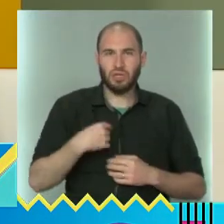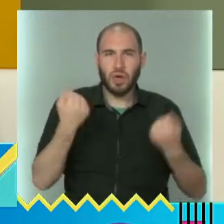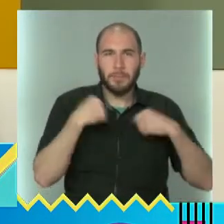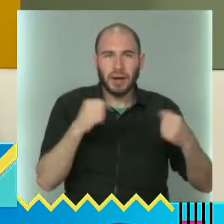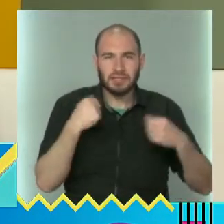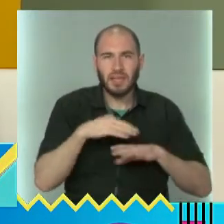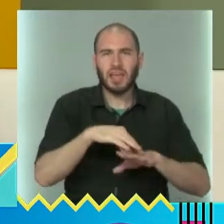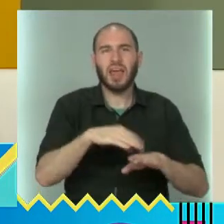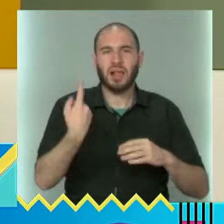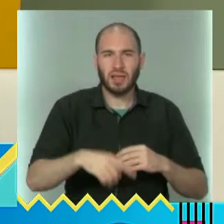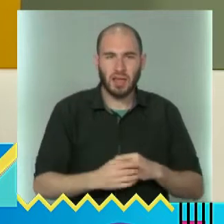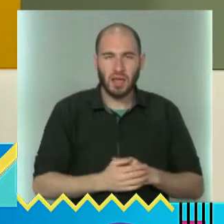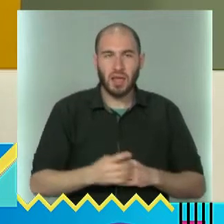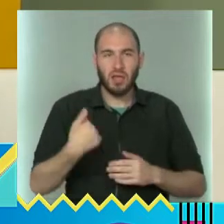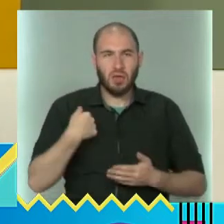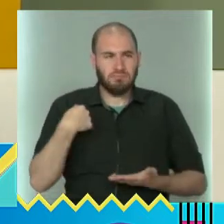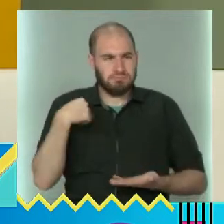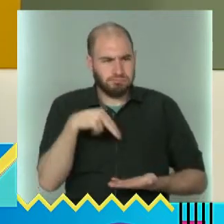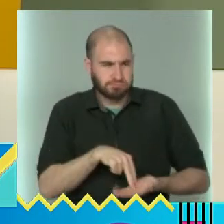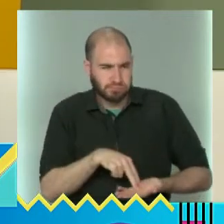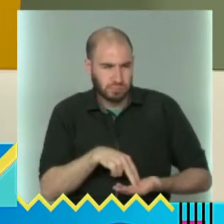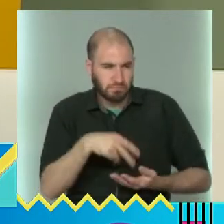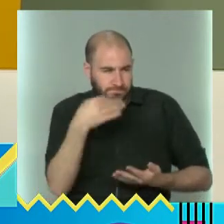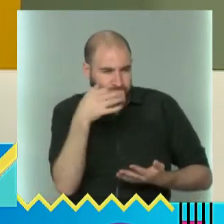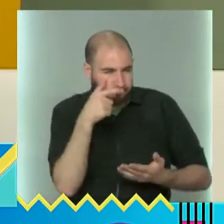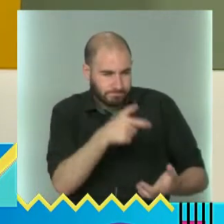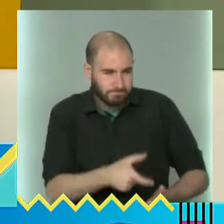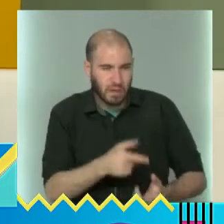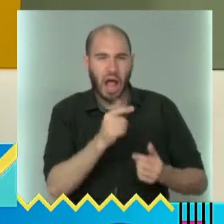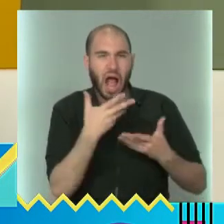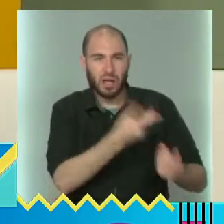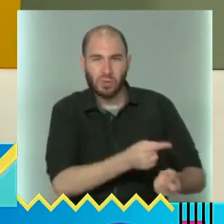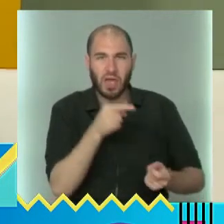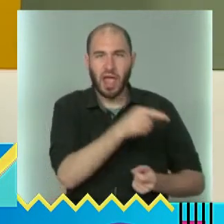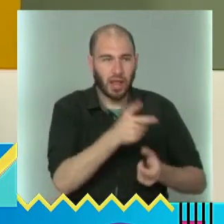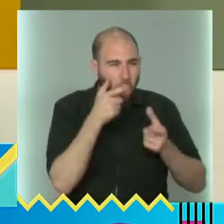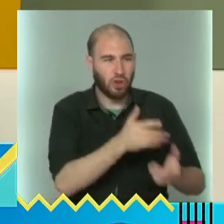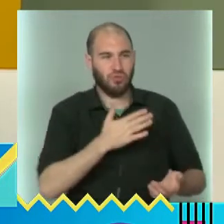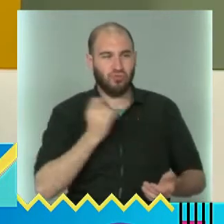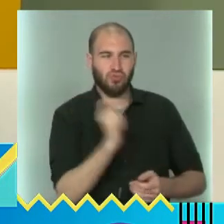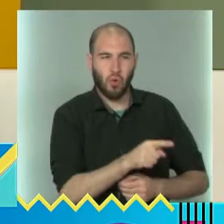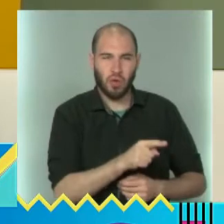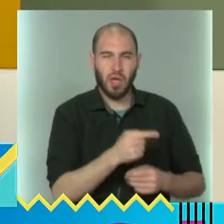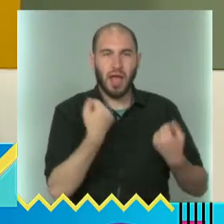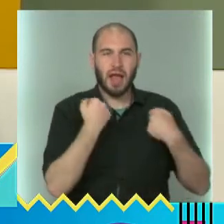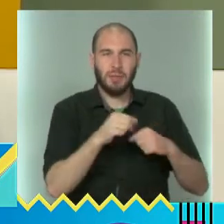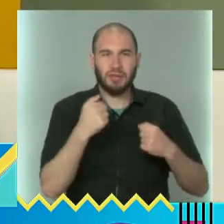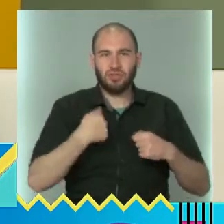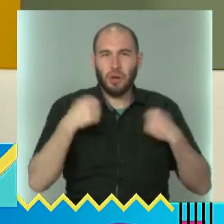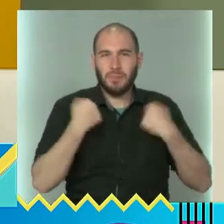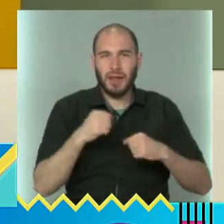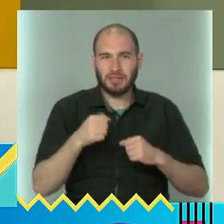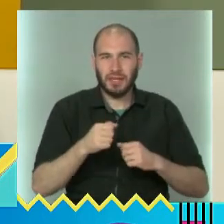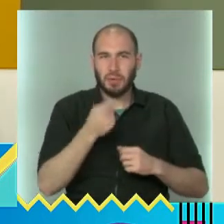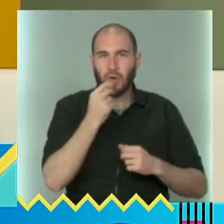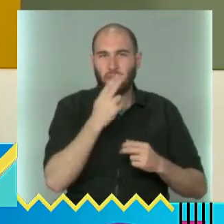como coach es poder pararme en un lugar de revisar para ayudarle al otro que él se revise. ¿Sí? La práctica es otra, no es que tengo que practicar en casa, tengo que haber